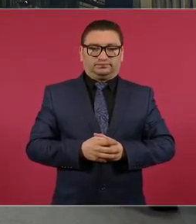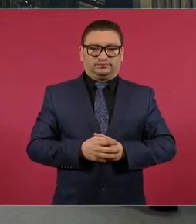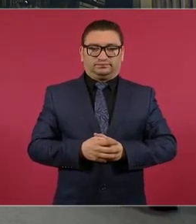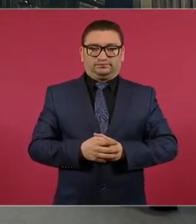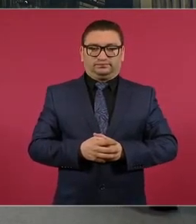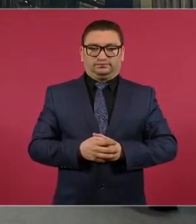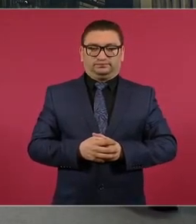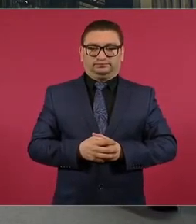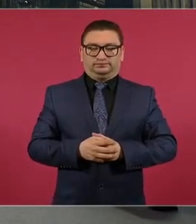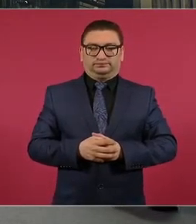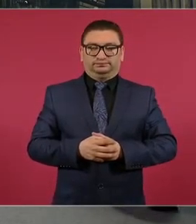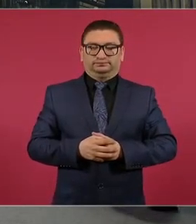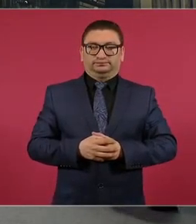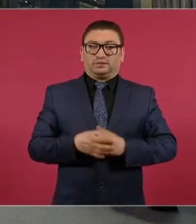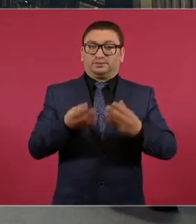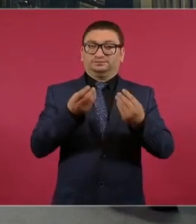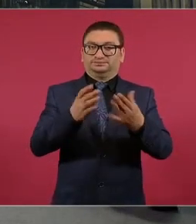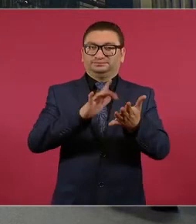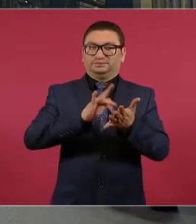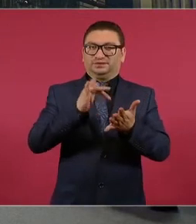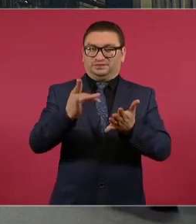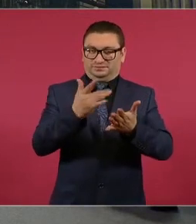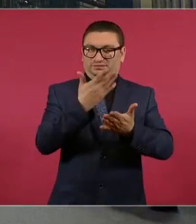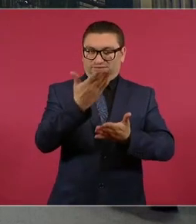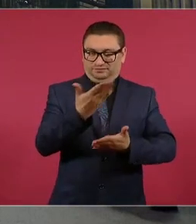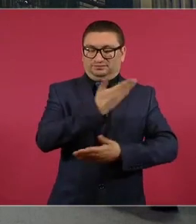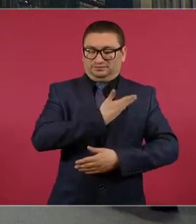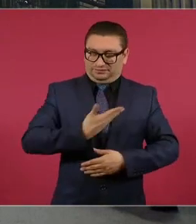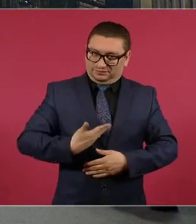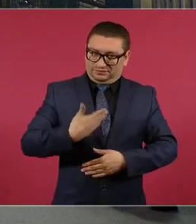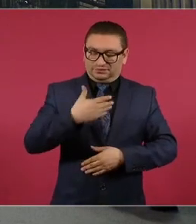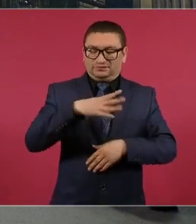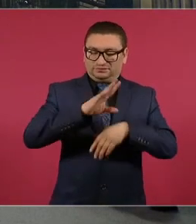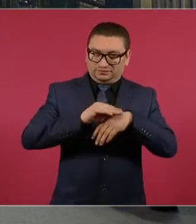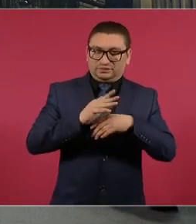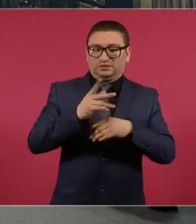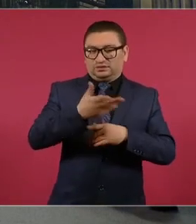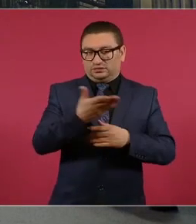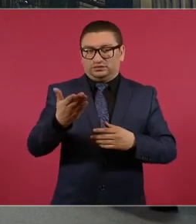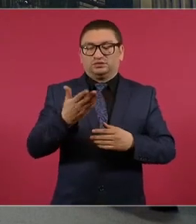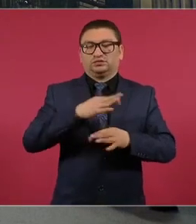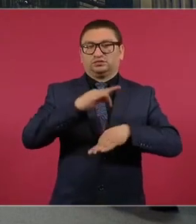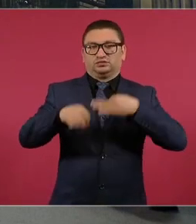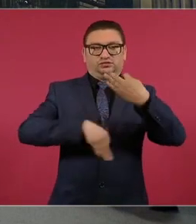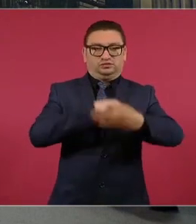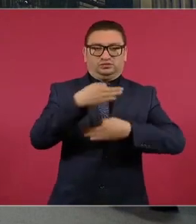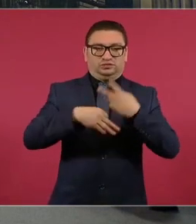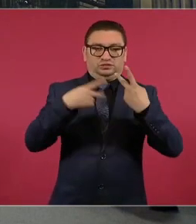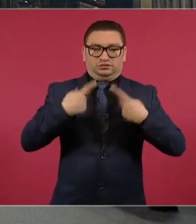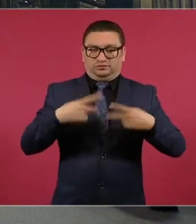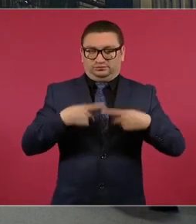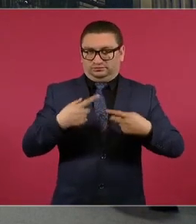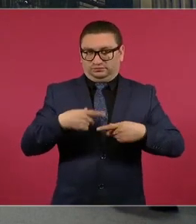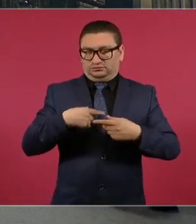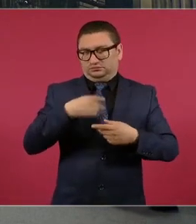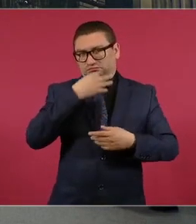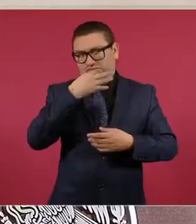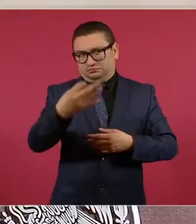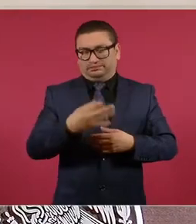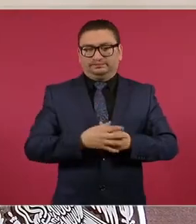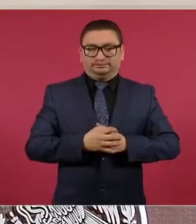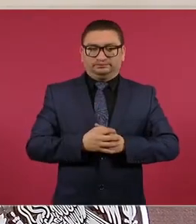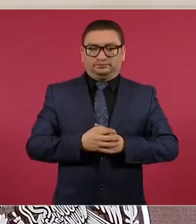cuanto Muchas gracias con su permiso señor presidente doctores Muy buenos días a todas y y a todos eh